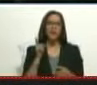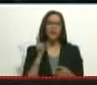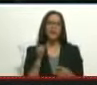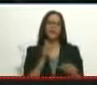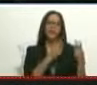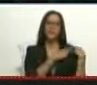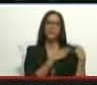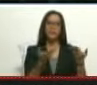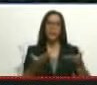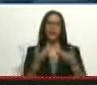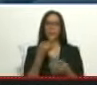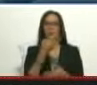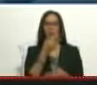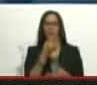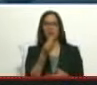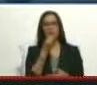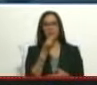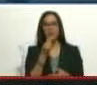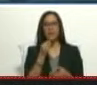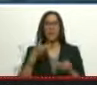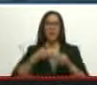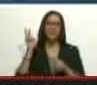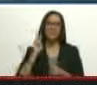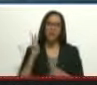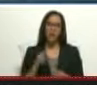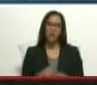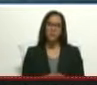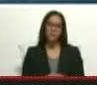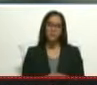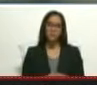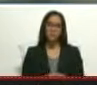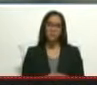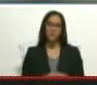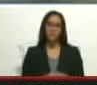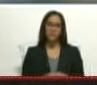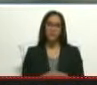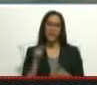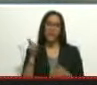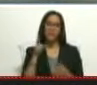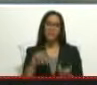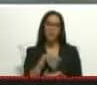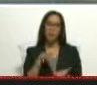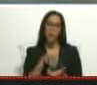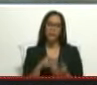traer medicina, alimentos y combustible a Venezuela. Ese era el delito.